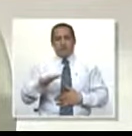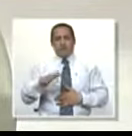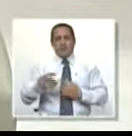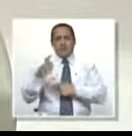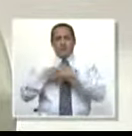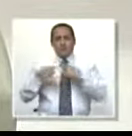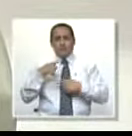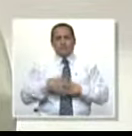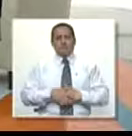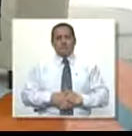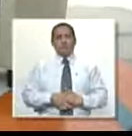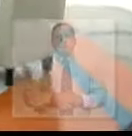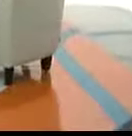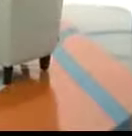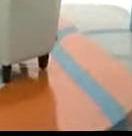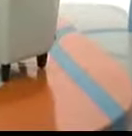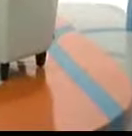niño